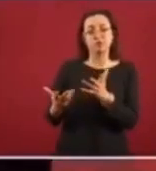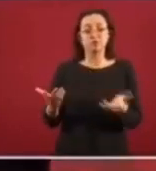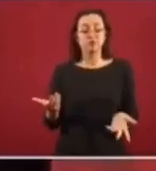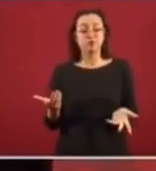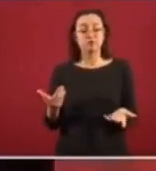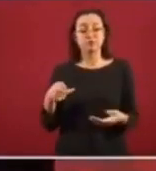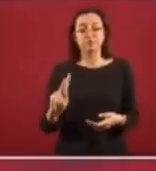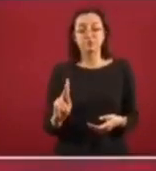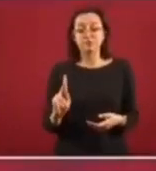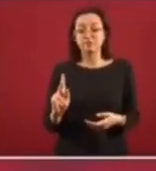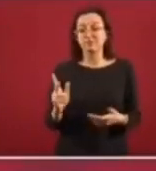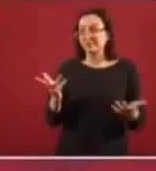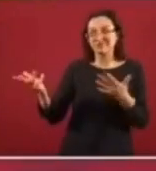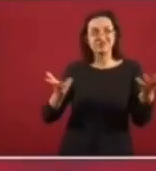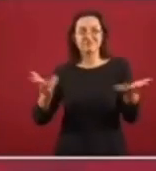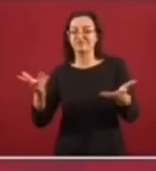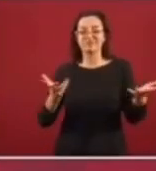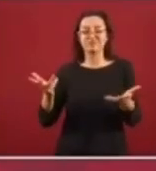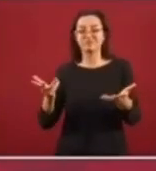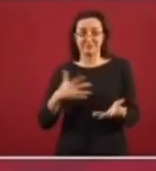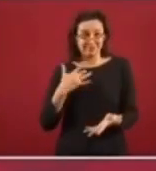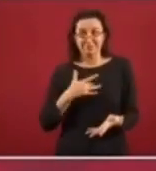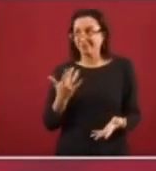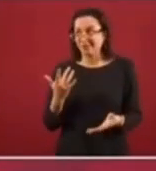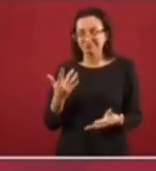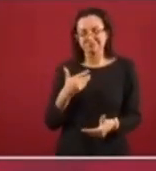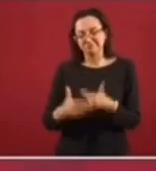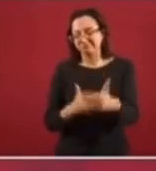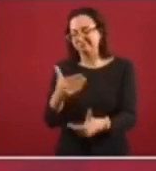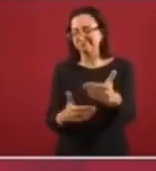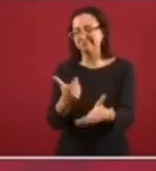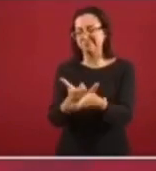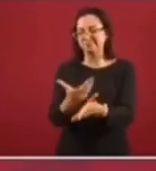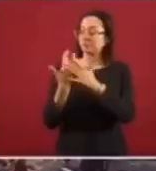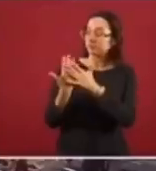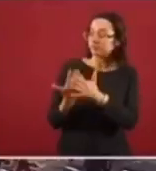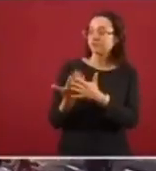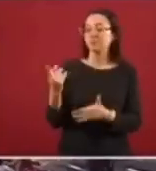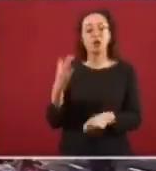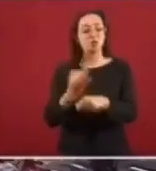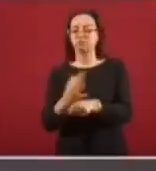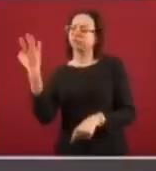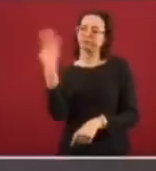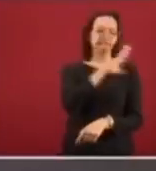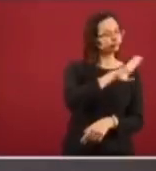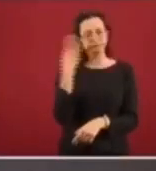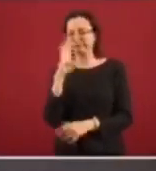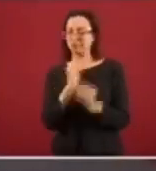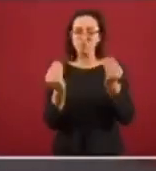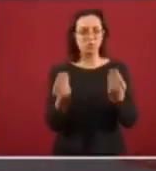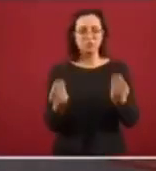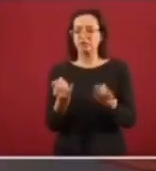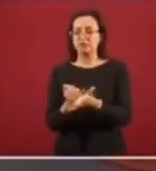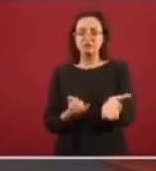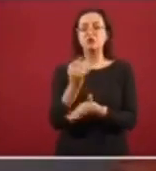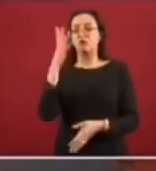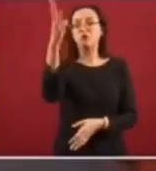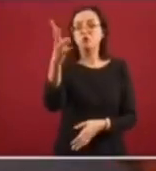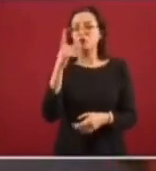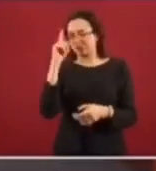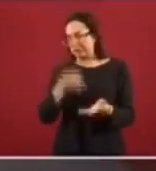Pero no tengo duda de que va a aumentar el precio y que se va a llegar a la cuarta. Hay mucha inestabilidad. Entonces no se pueden hacer